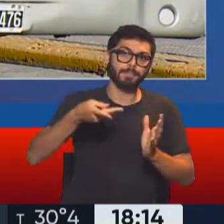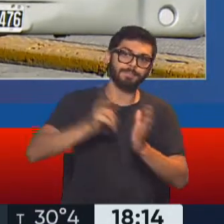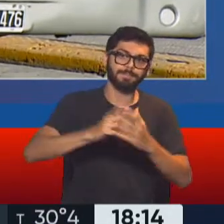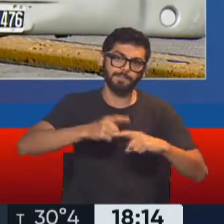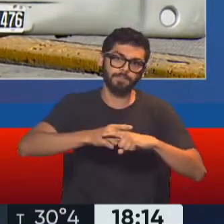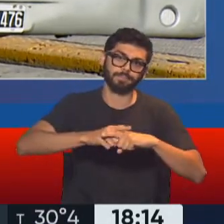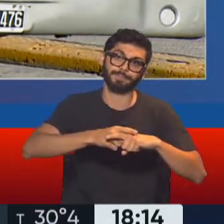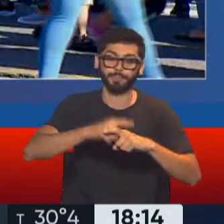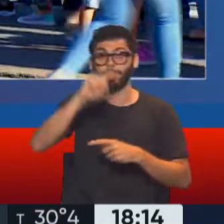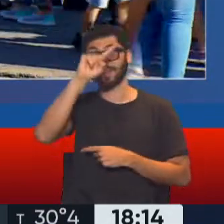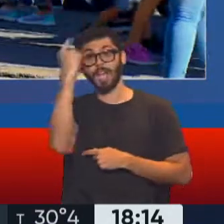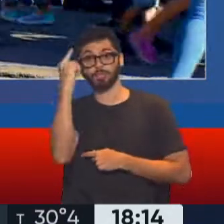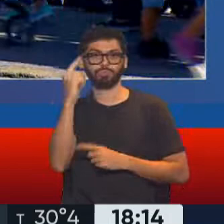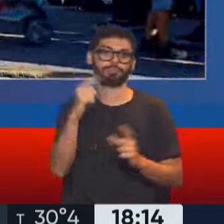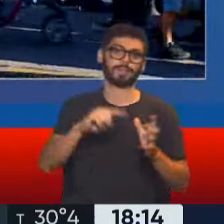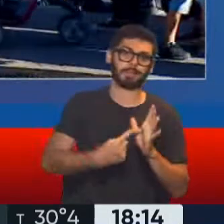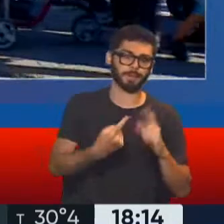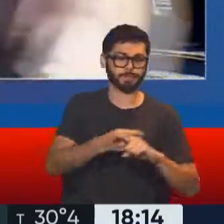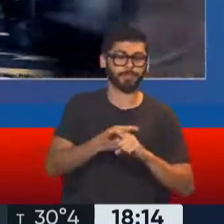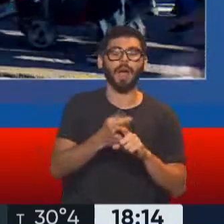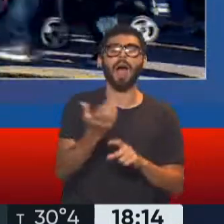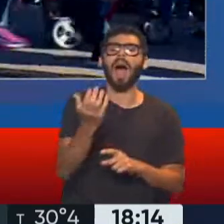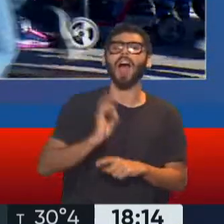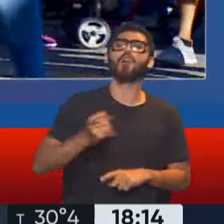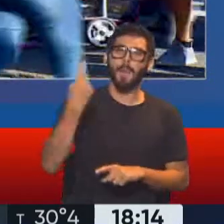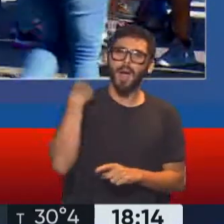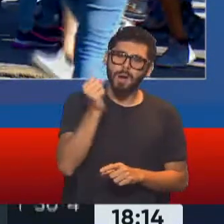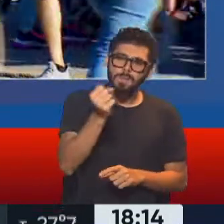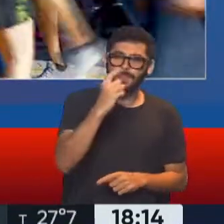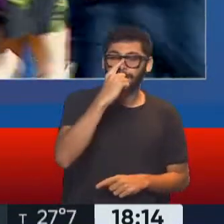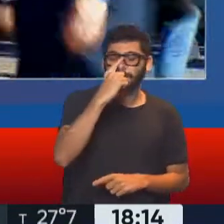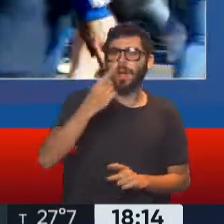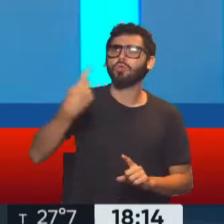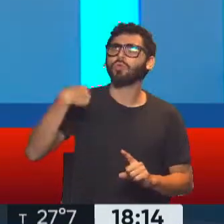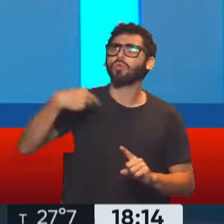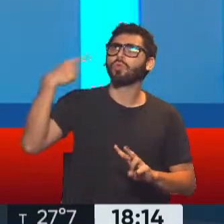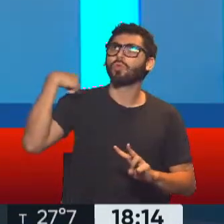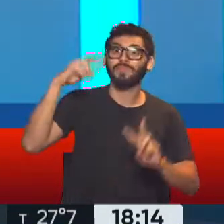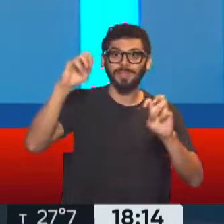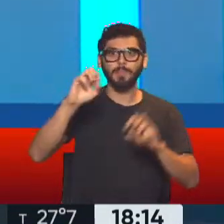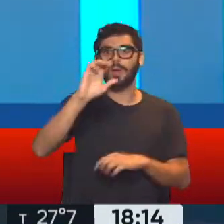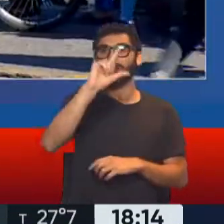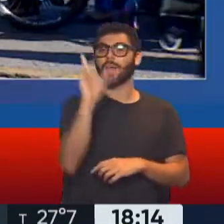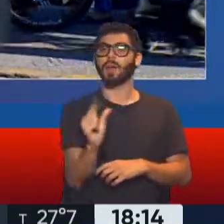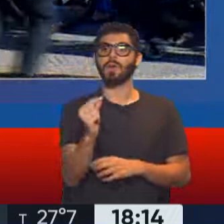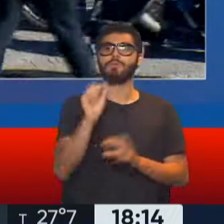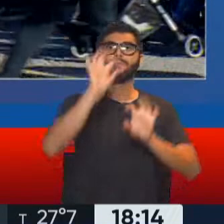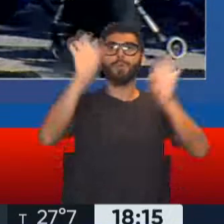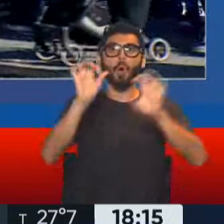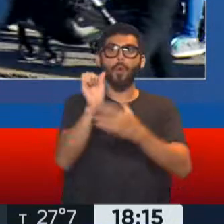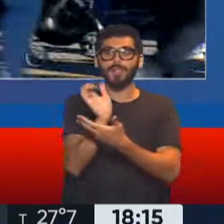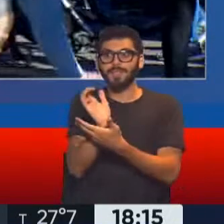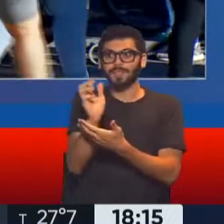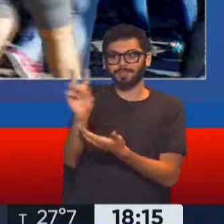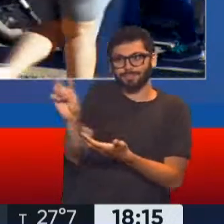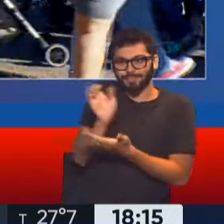la nación y la Ciudad de Buenos Aires. Ya lo habíamos tenido el año pasado con lo que fue, ¿el año pasado o el anterior? La coparticipación. La coparticipación. Sí. Y ahora se